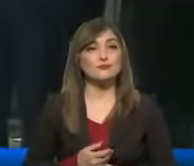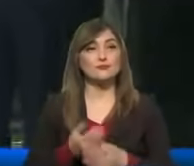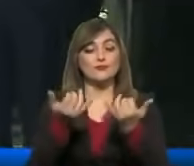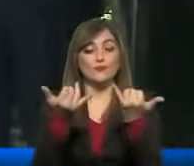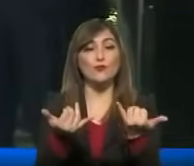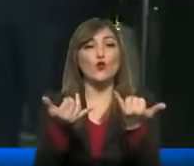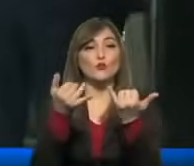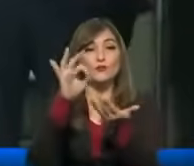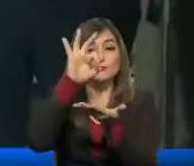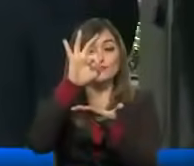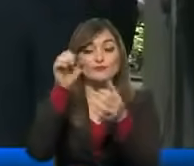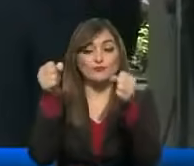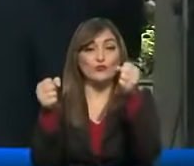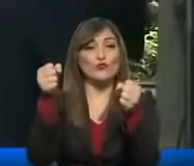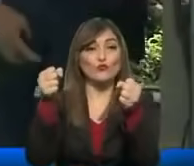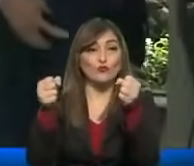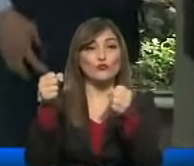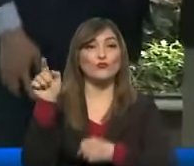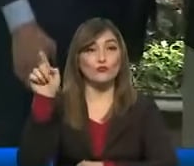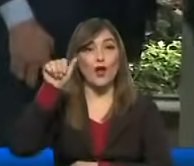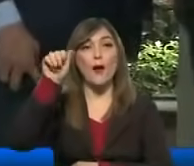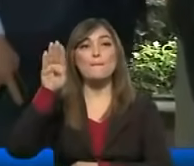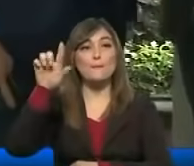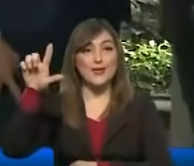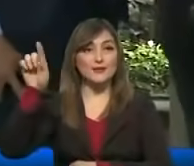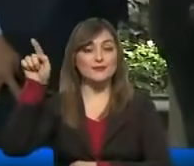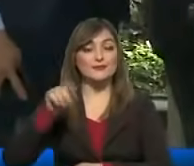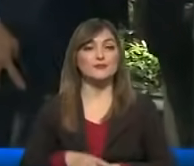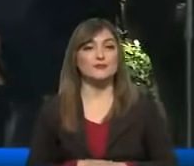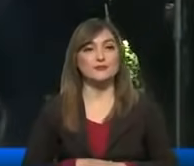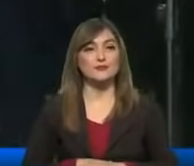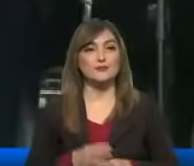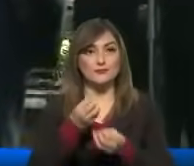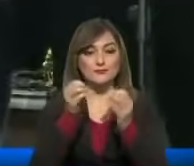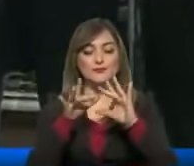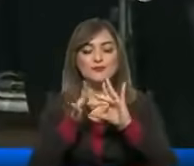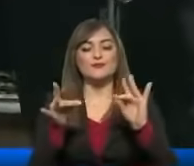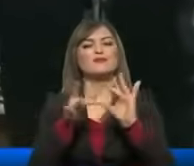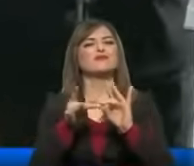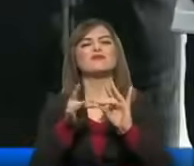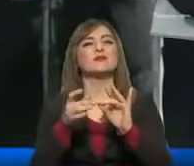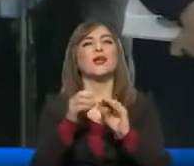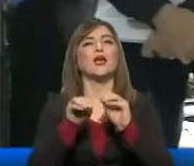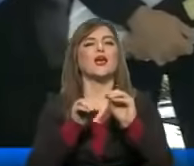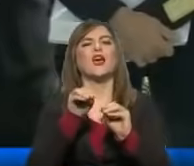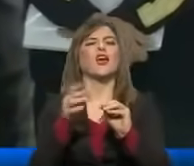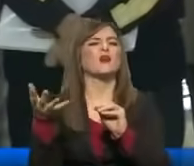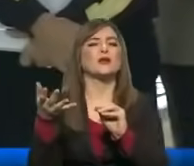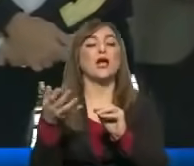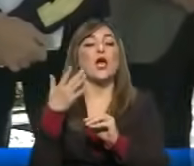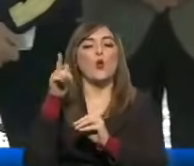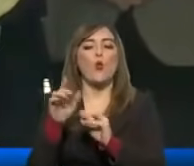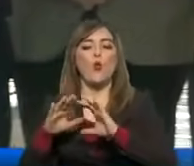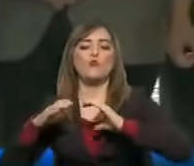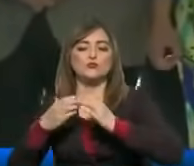Gómez, pero lo que les queremos comentar un poco precisamente es la creación de una comisión para que vea y analice el